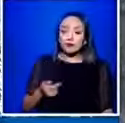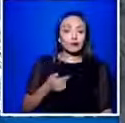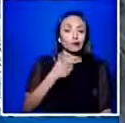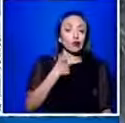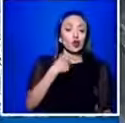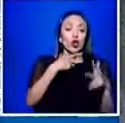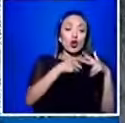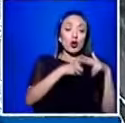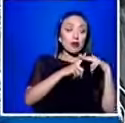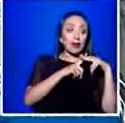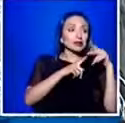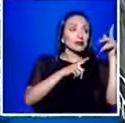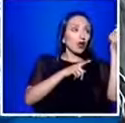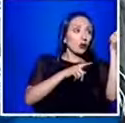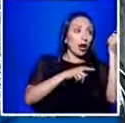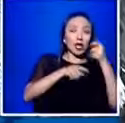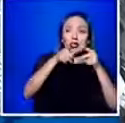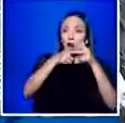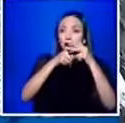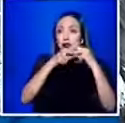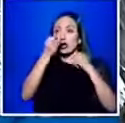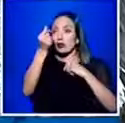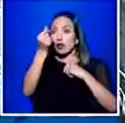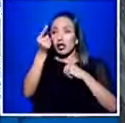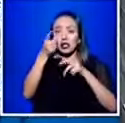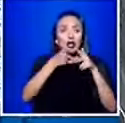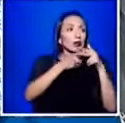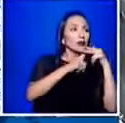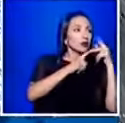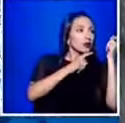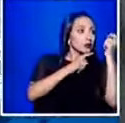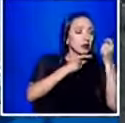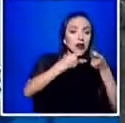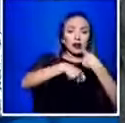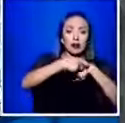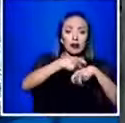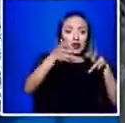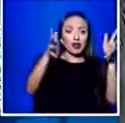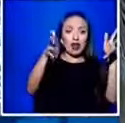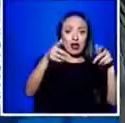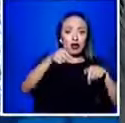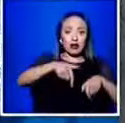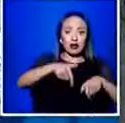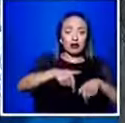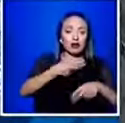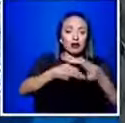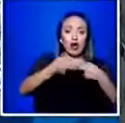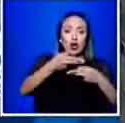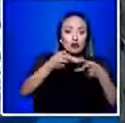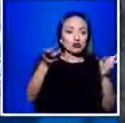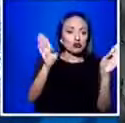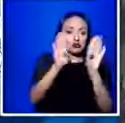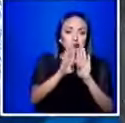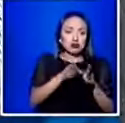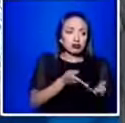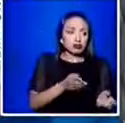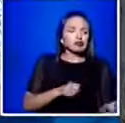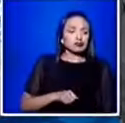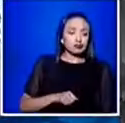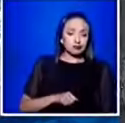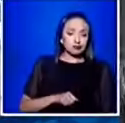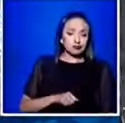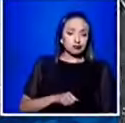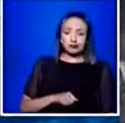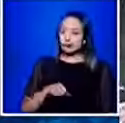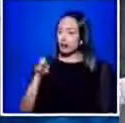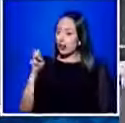Pidiendo plata por aquí, por allá, para poder, porque no hay ventas, todos los locales estamos de quiebra. Vamos a caminar, muchísimas